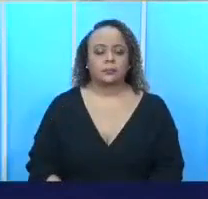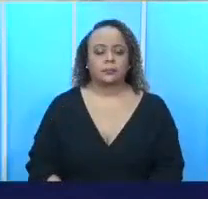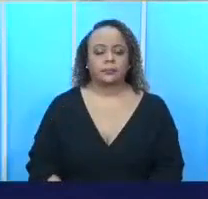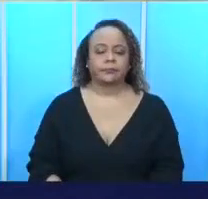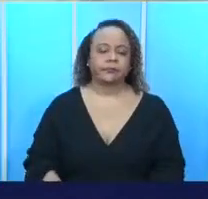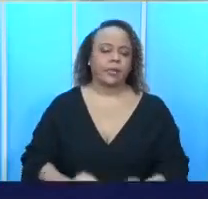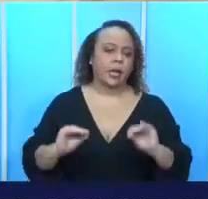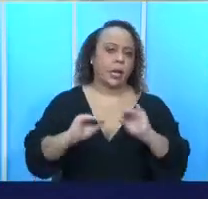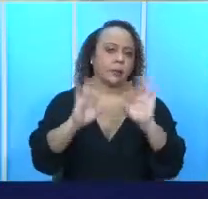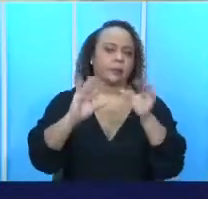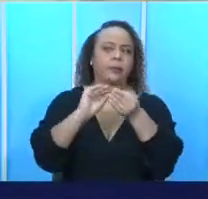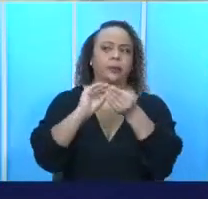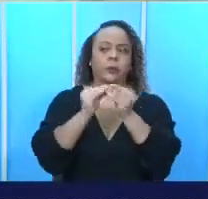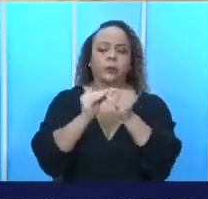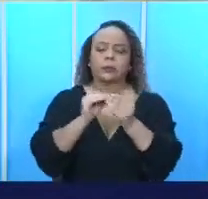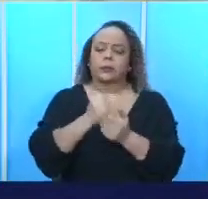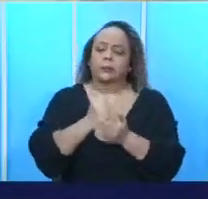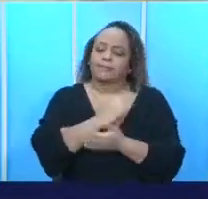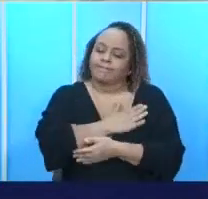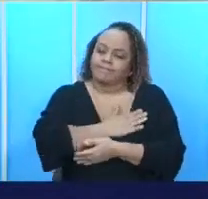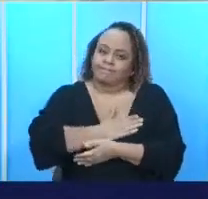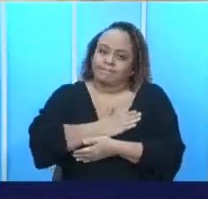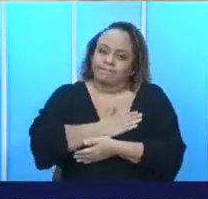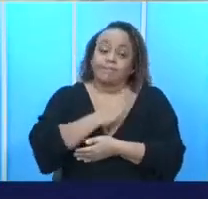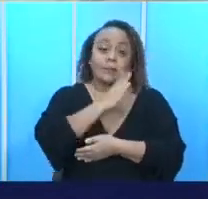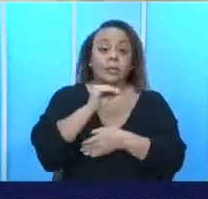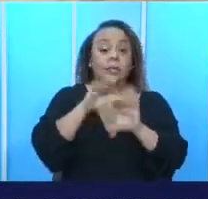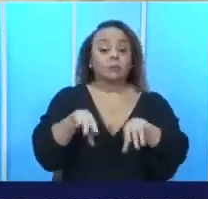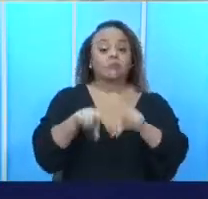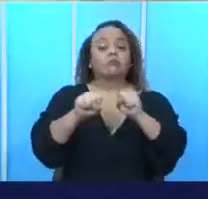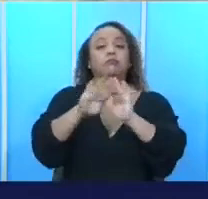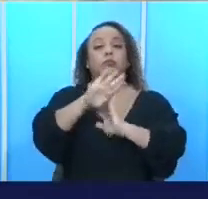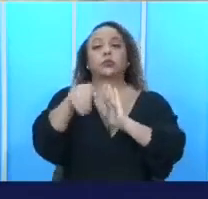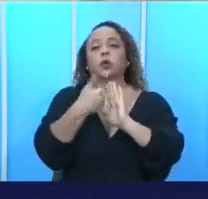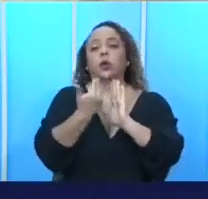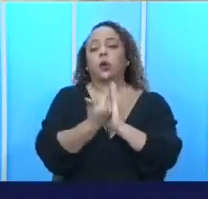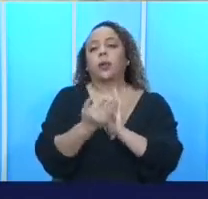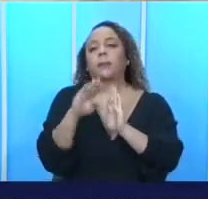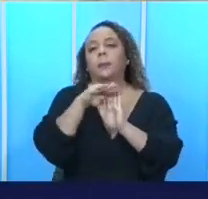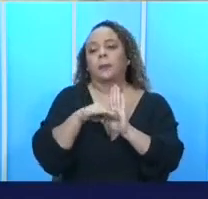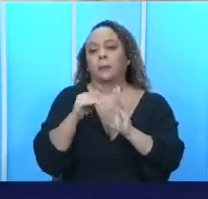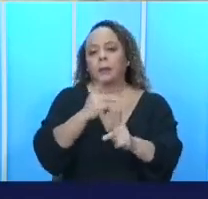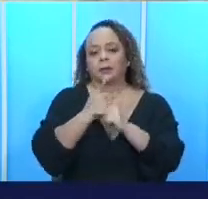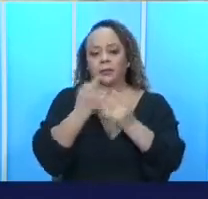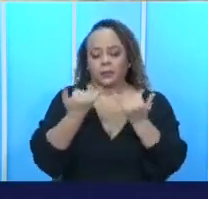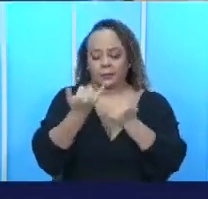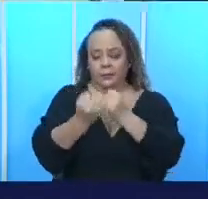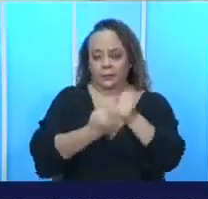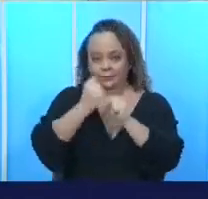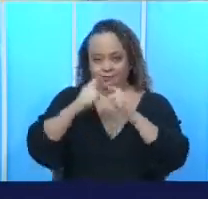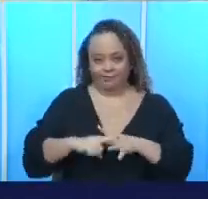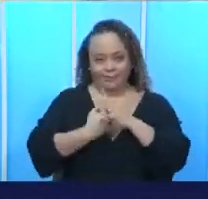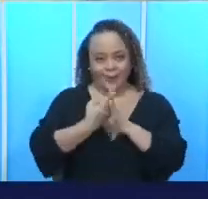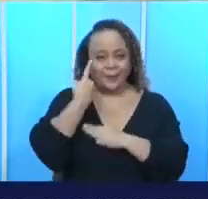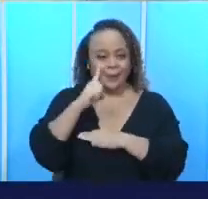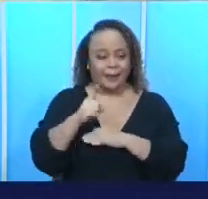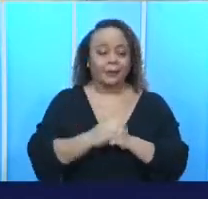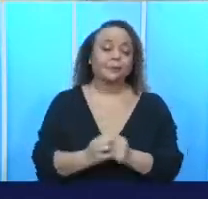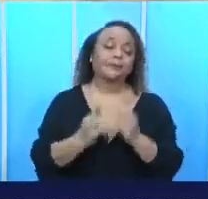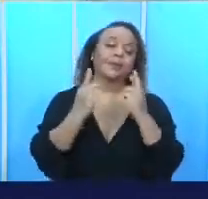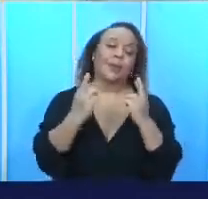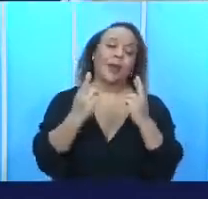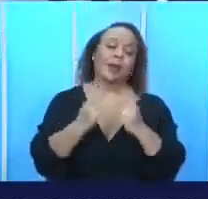Pues por supuesto, cifras bastante lamentables, y a tomar todas las medidas de prevención este año que comienza para que